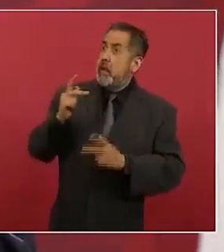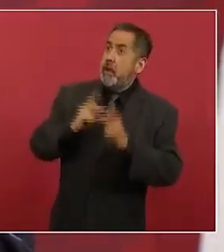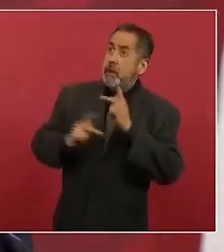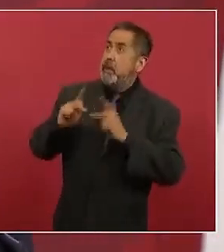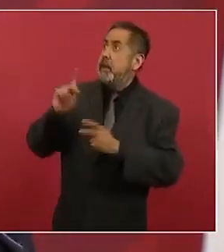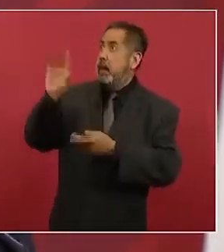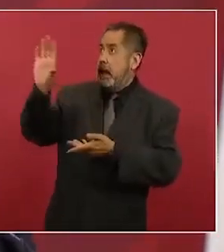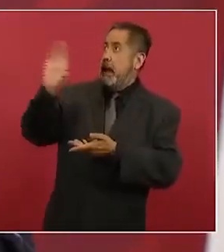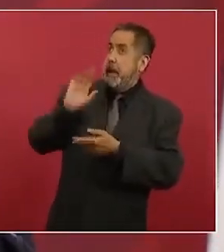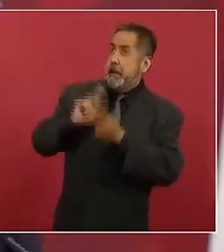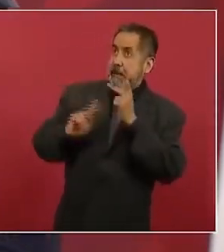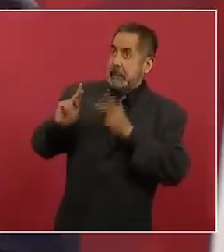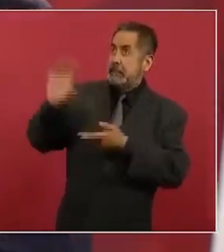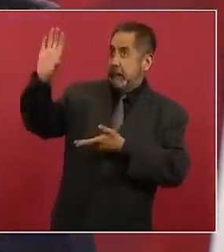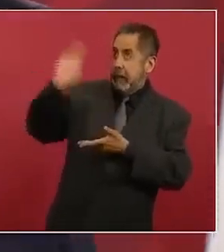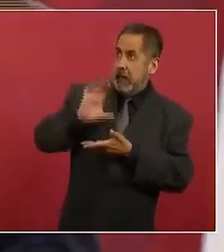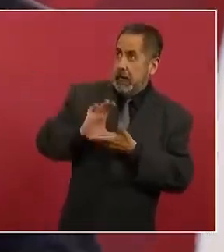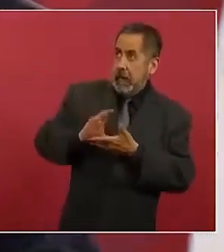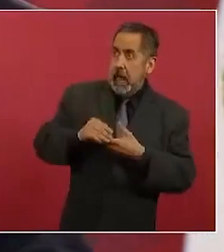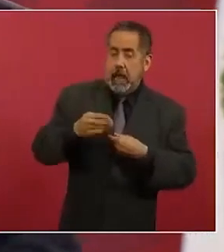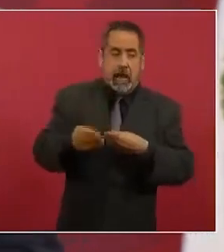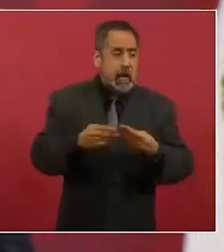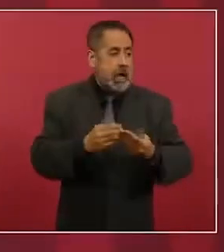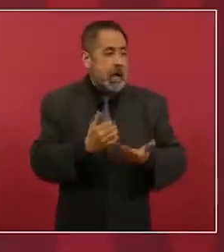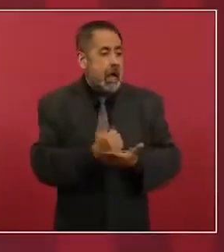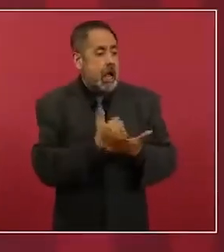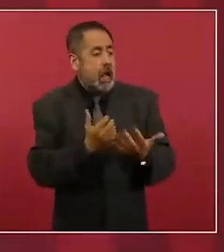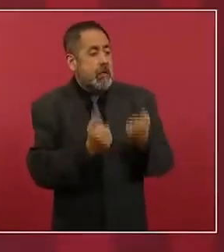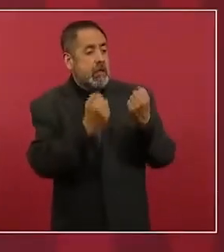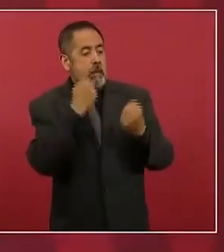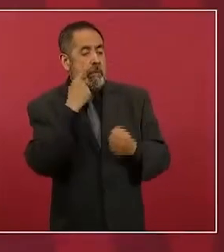que endeudara al país para rescatar a los de arriba,